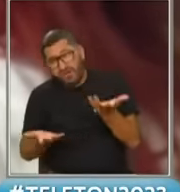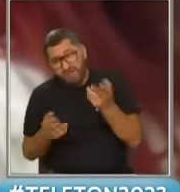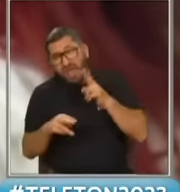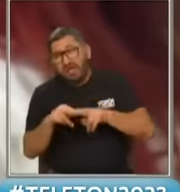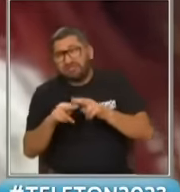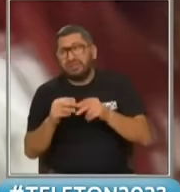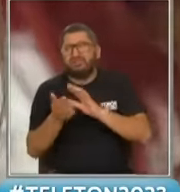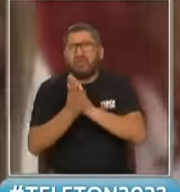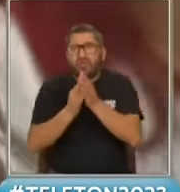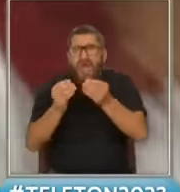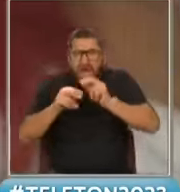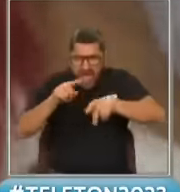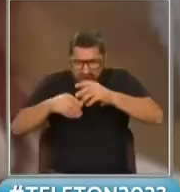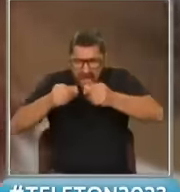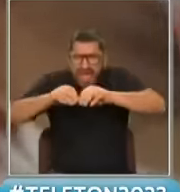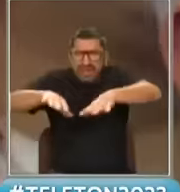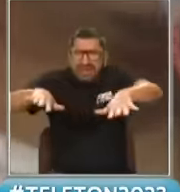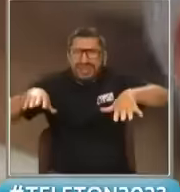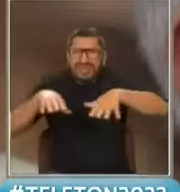en grúo.